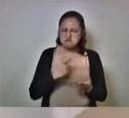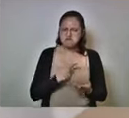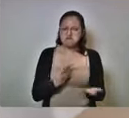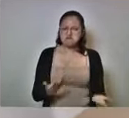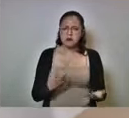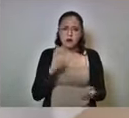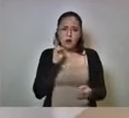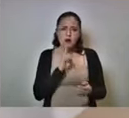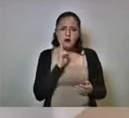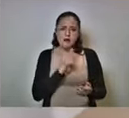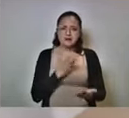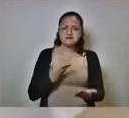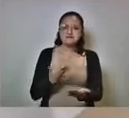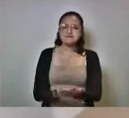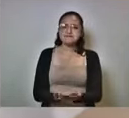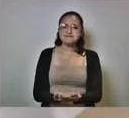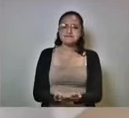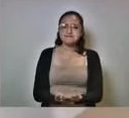Dígalo.